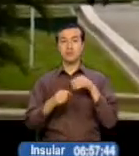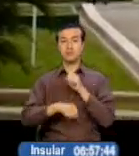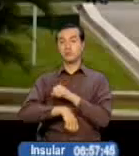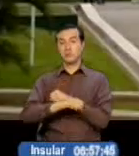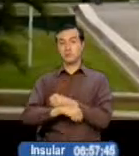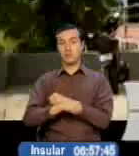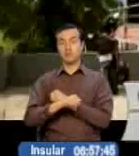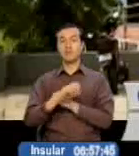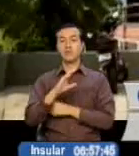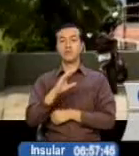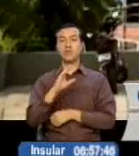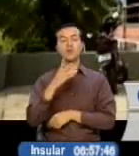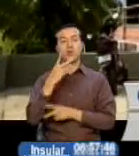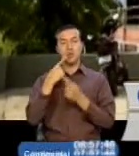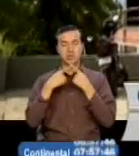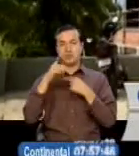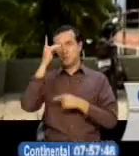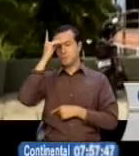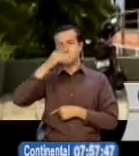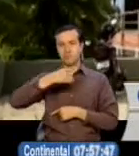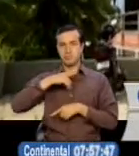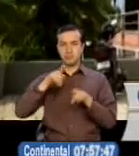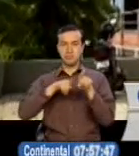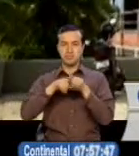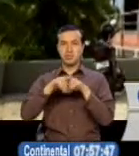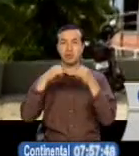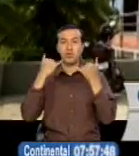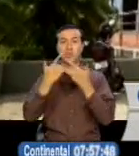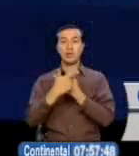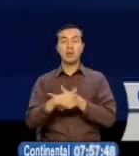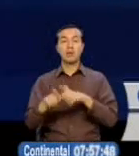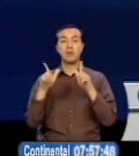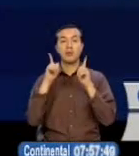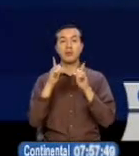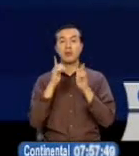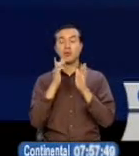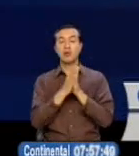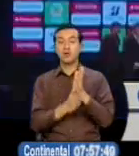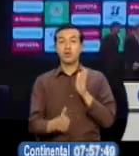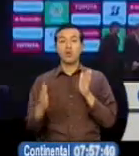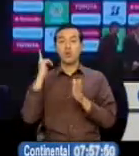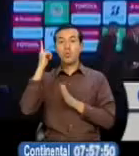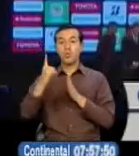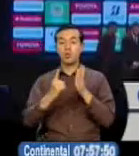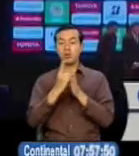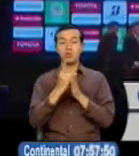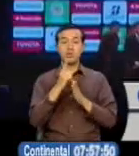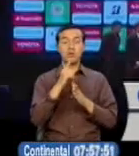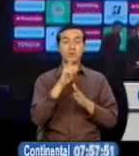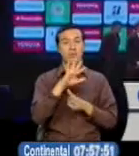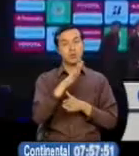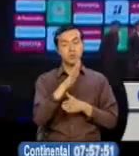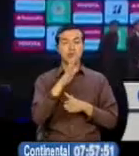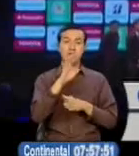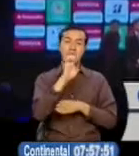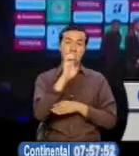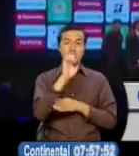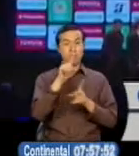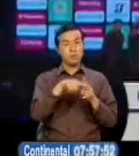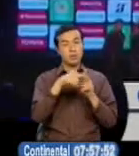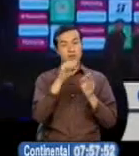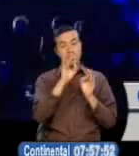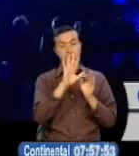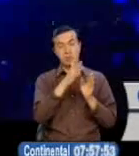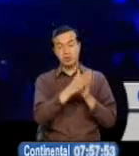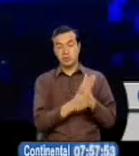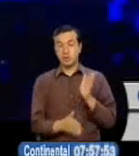Fútbol, Conmebol, ratificó la decisión de jugar la Copa Libertadores de América en un formato anual que iría desde finales de enero o comienzos de